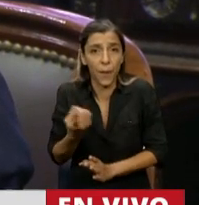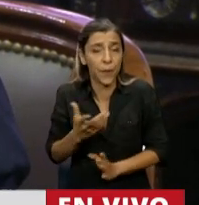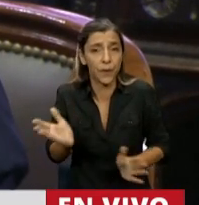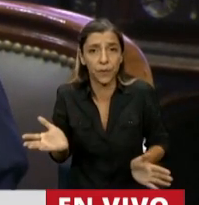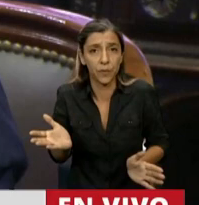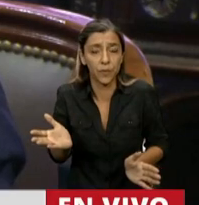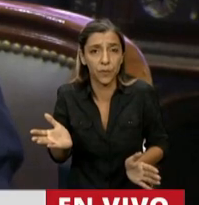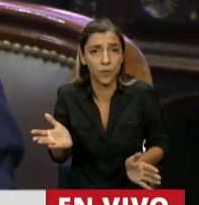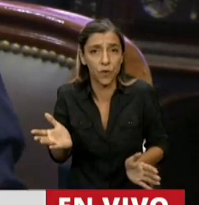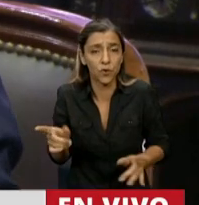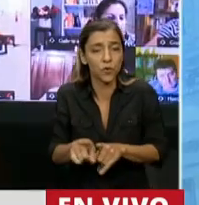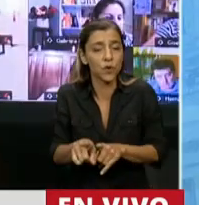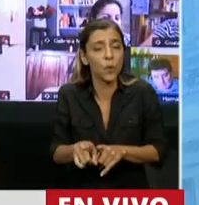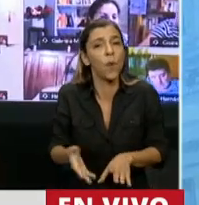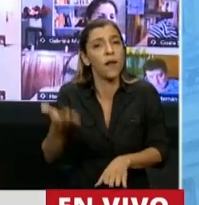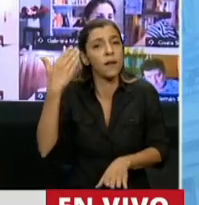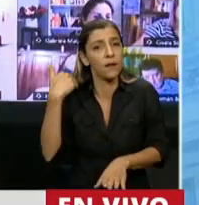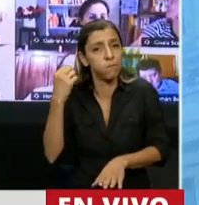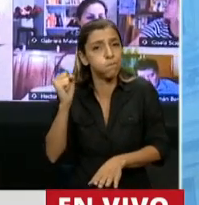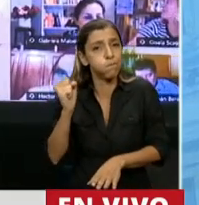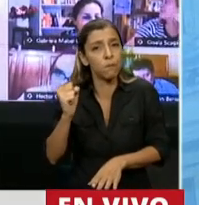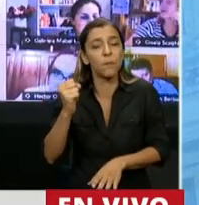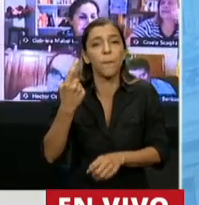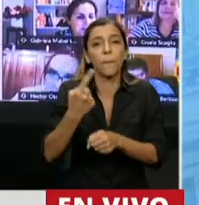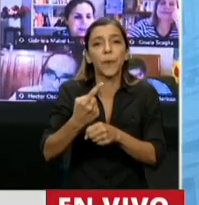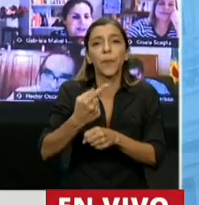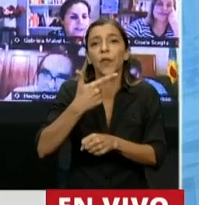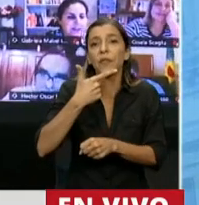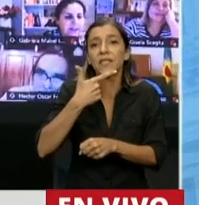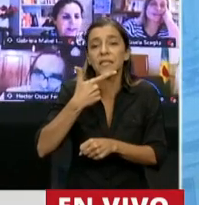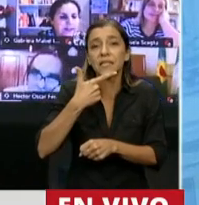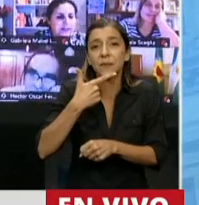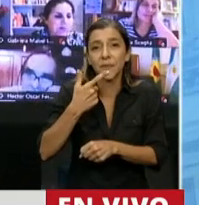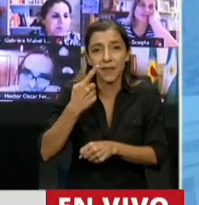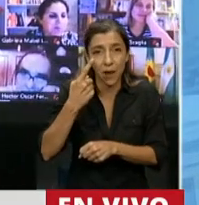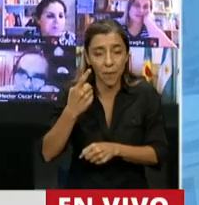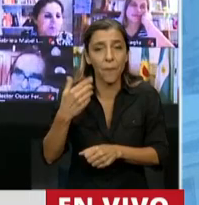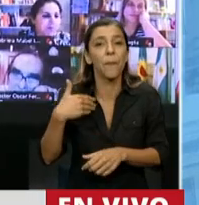que ocurrió el 1 de septiembre, cuando Manu Militari